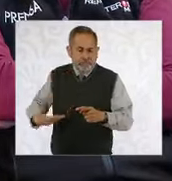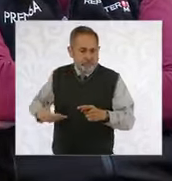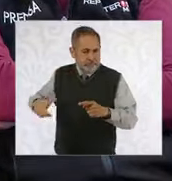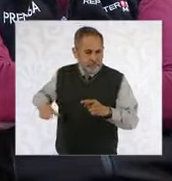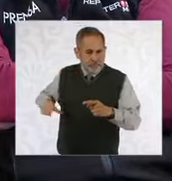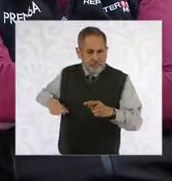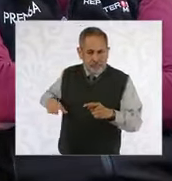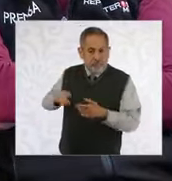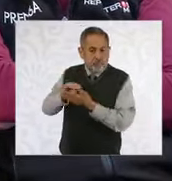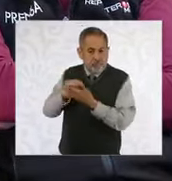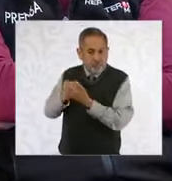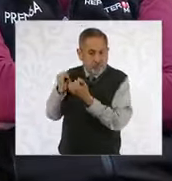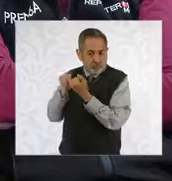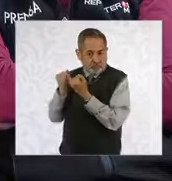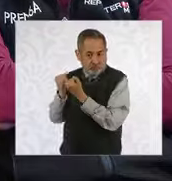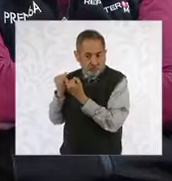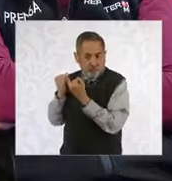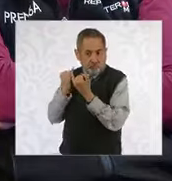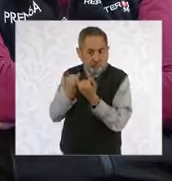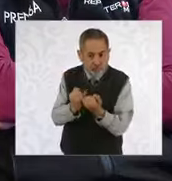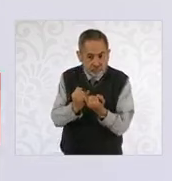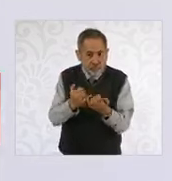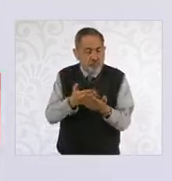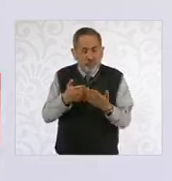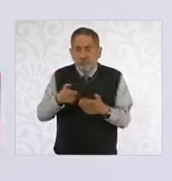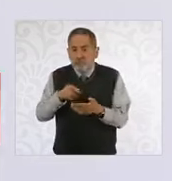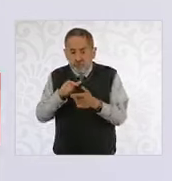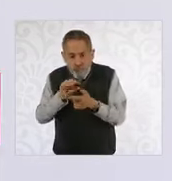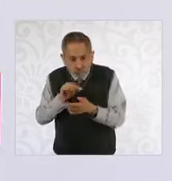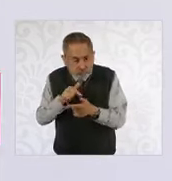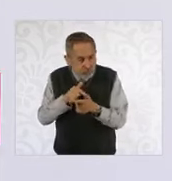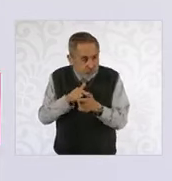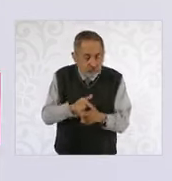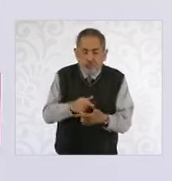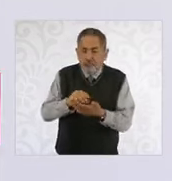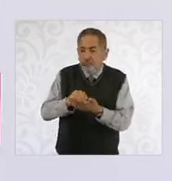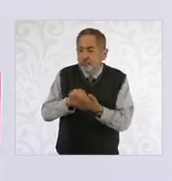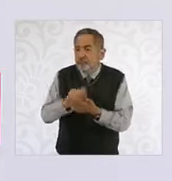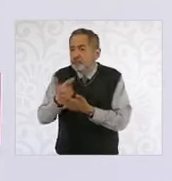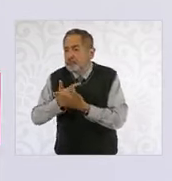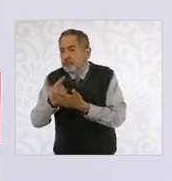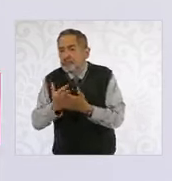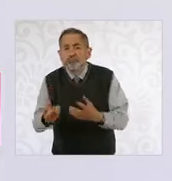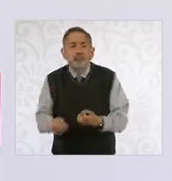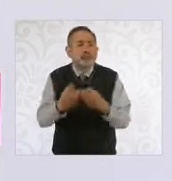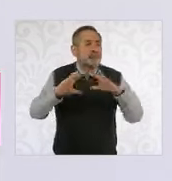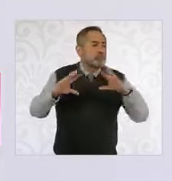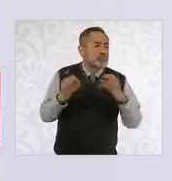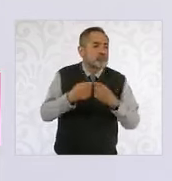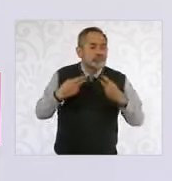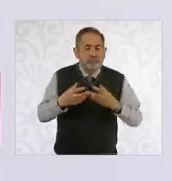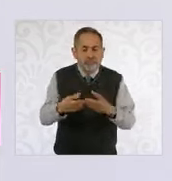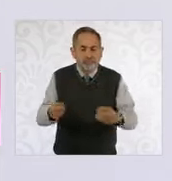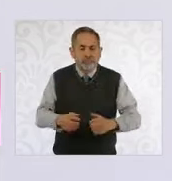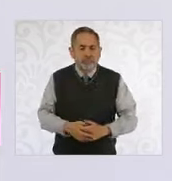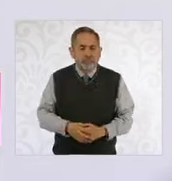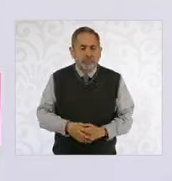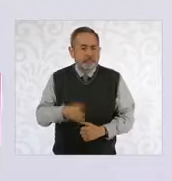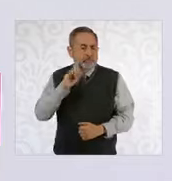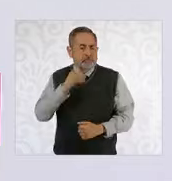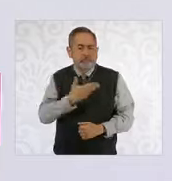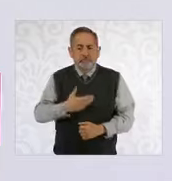habría un informe al respecto? Sí, se va a dar seguimiento. De hecho,